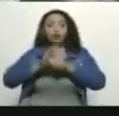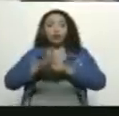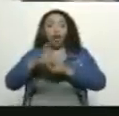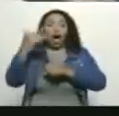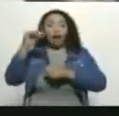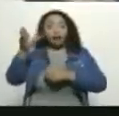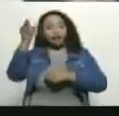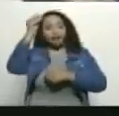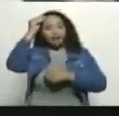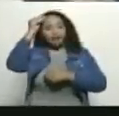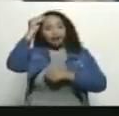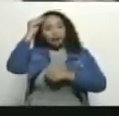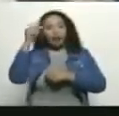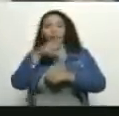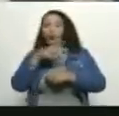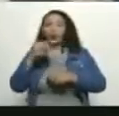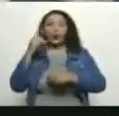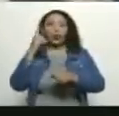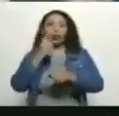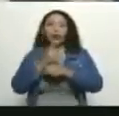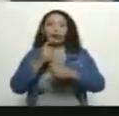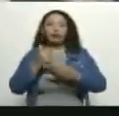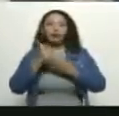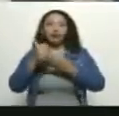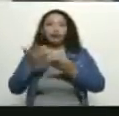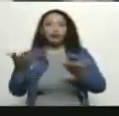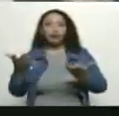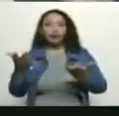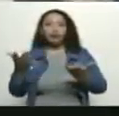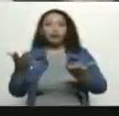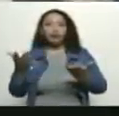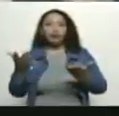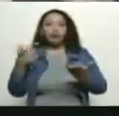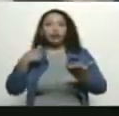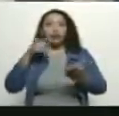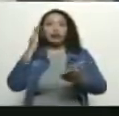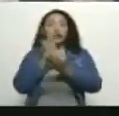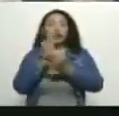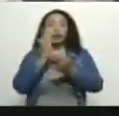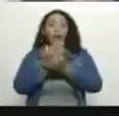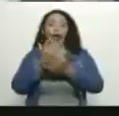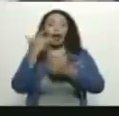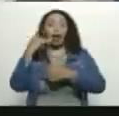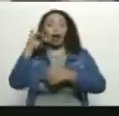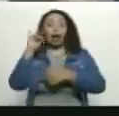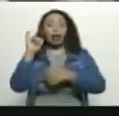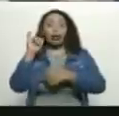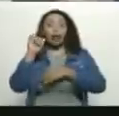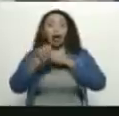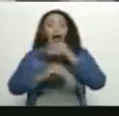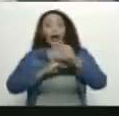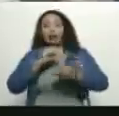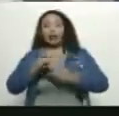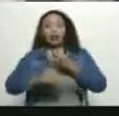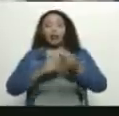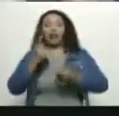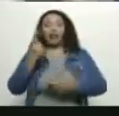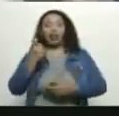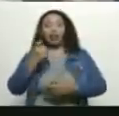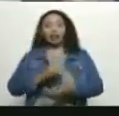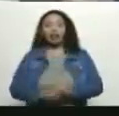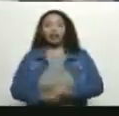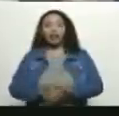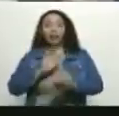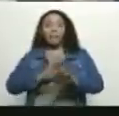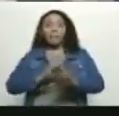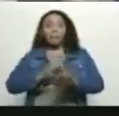lecciones que no deben servir de ejemplo, tener siempre presente que nos hacemos falta. Por